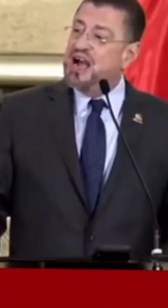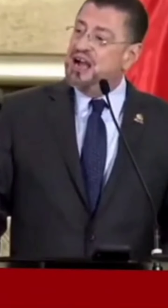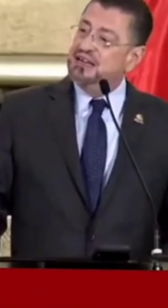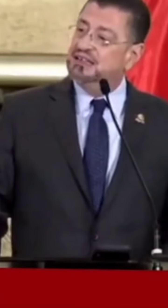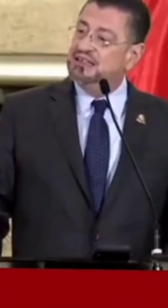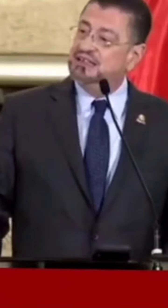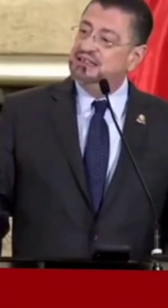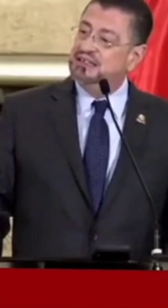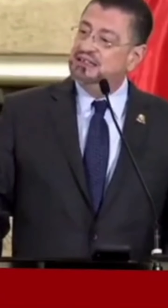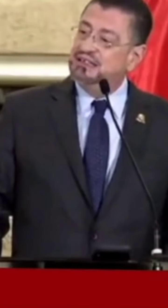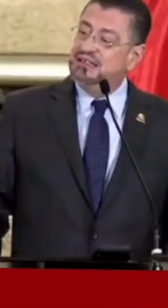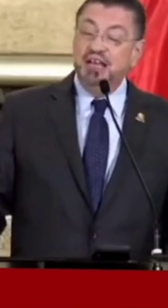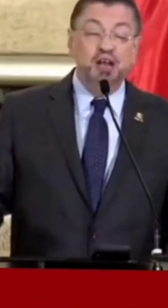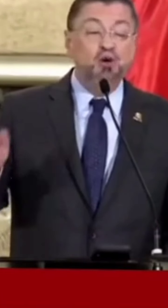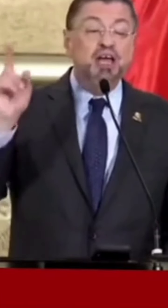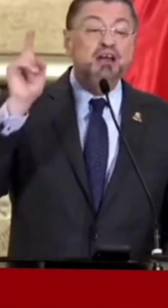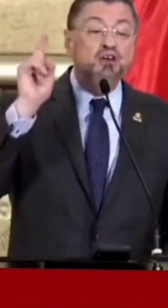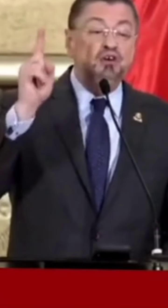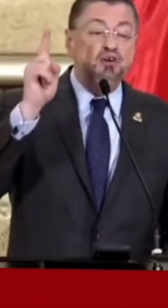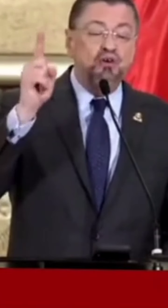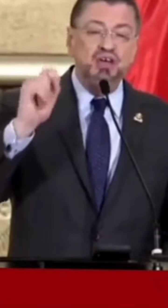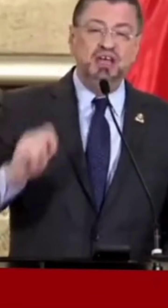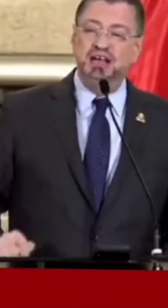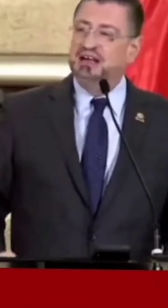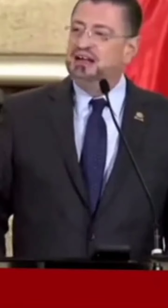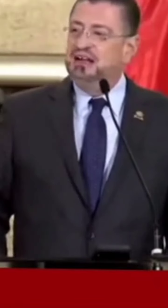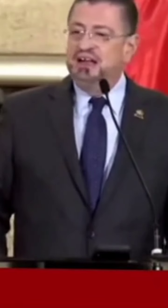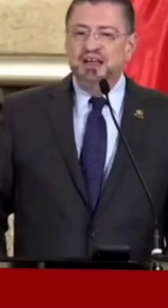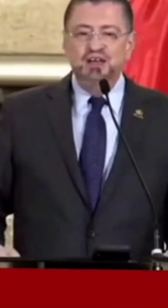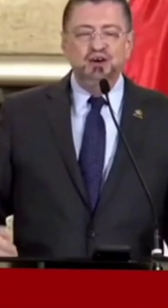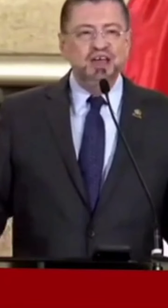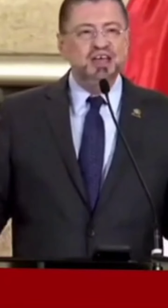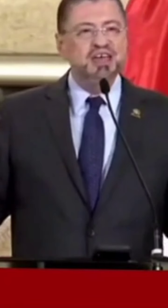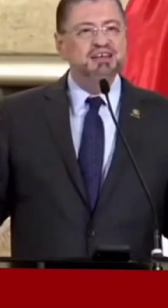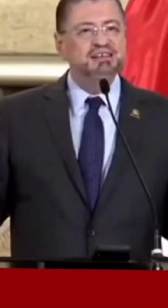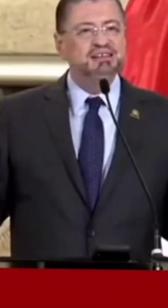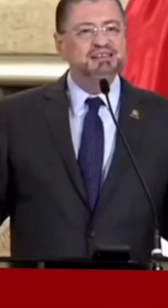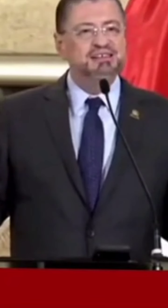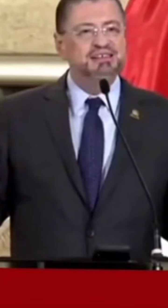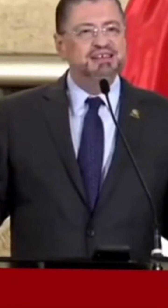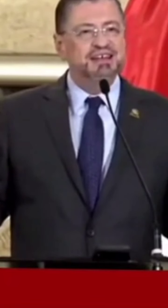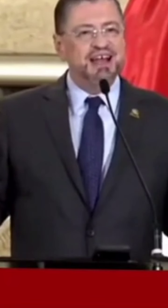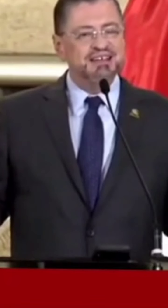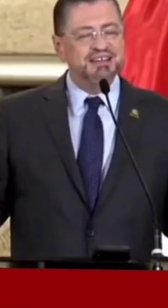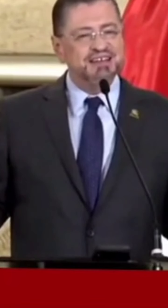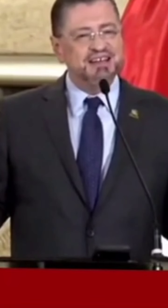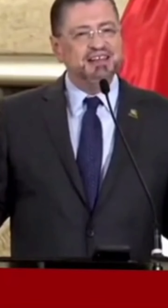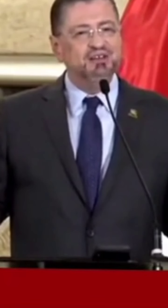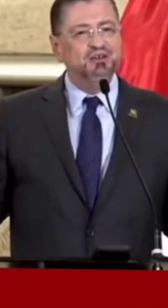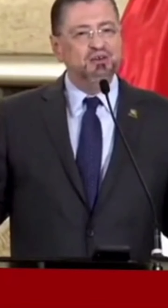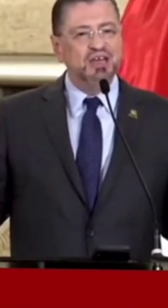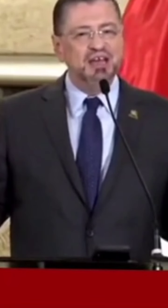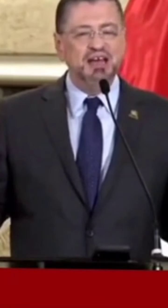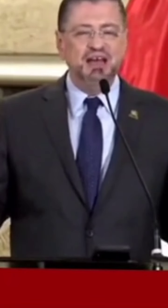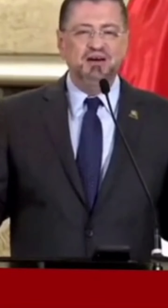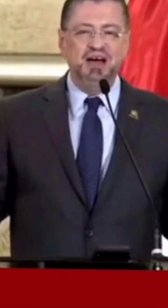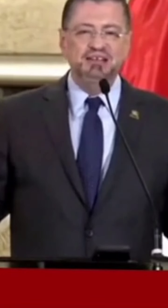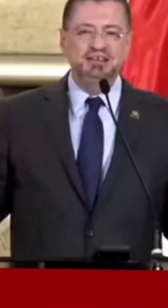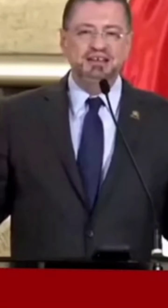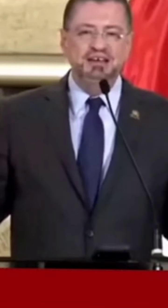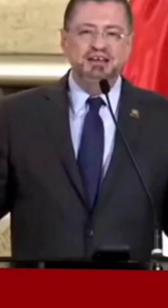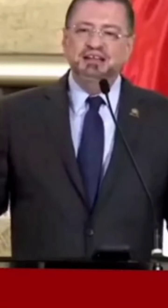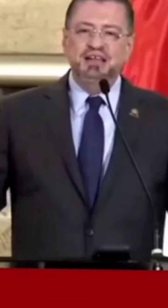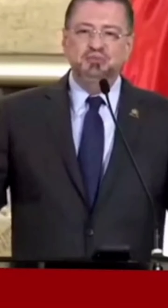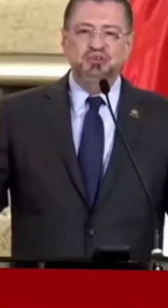oía y lo que no oía. Y hoy, gracias a la tecnología, al